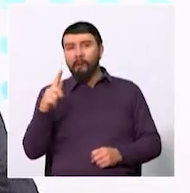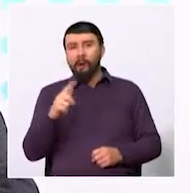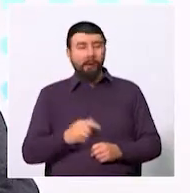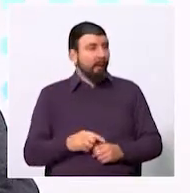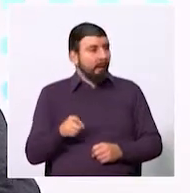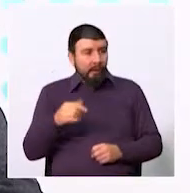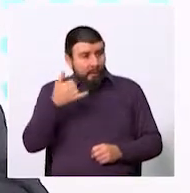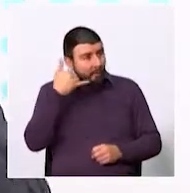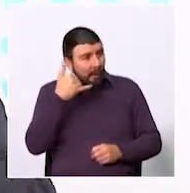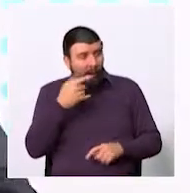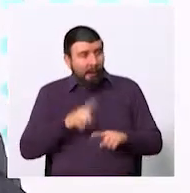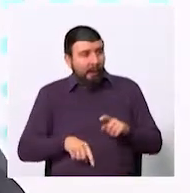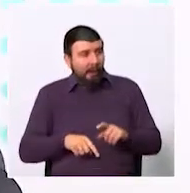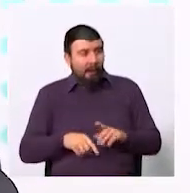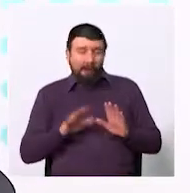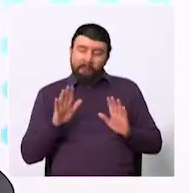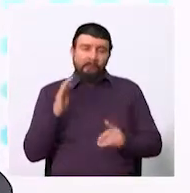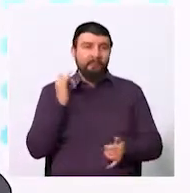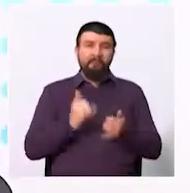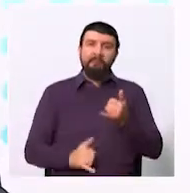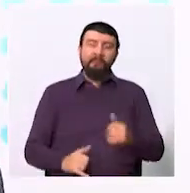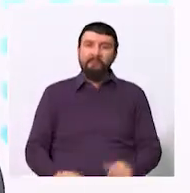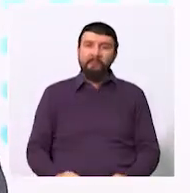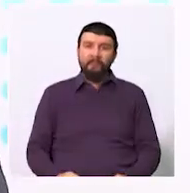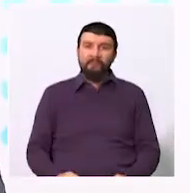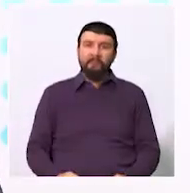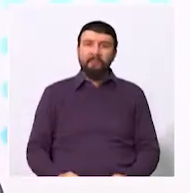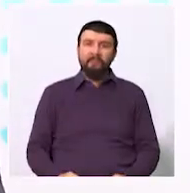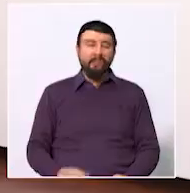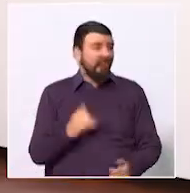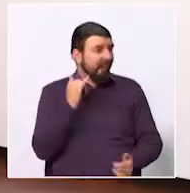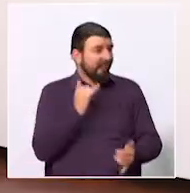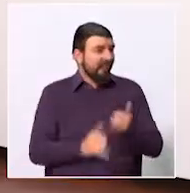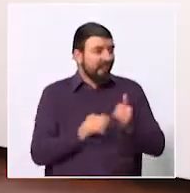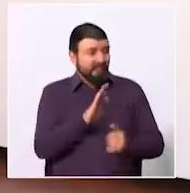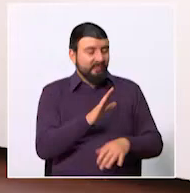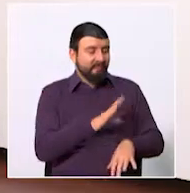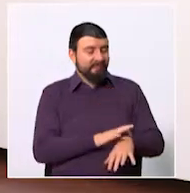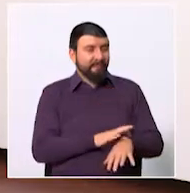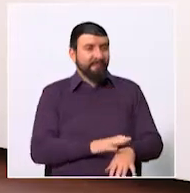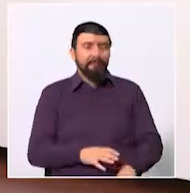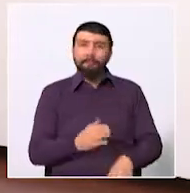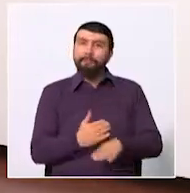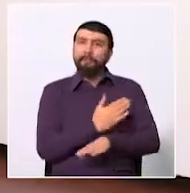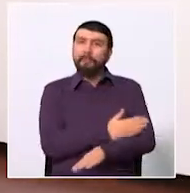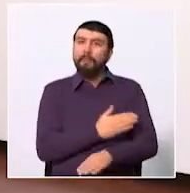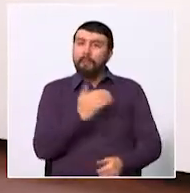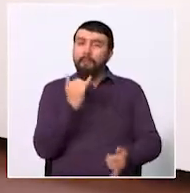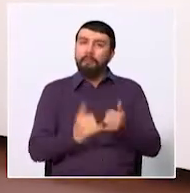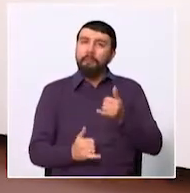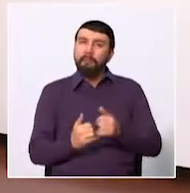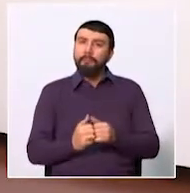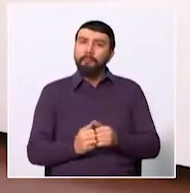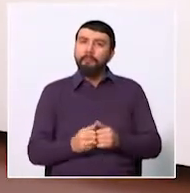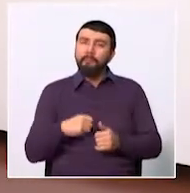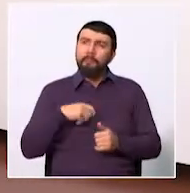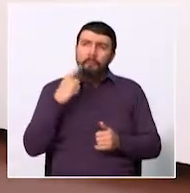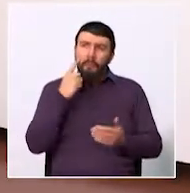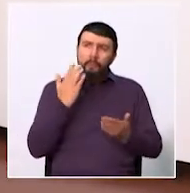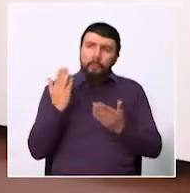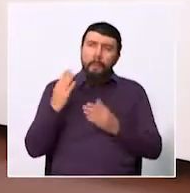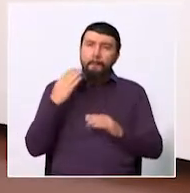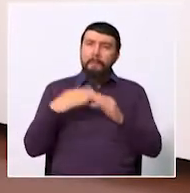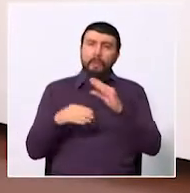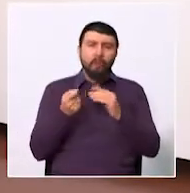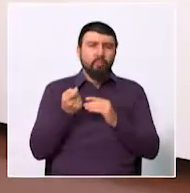tiempo de más llamada lina bueno llegamos al final bueno antes de terminar pues hay un pequeño vídeo